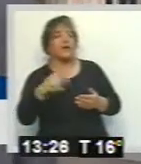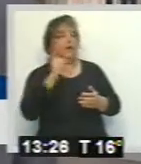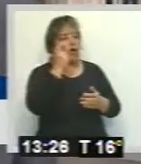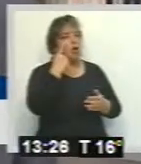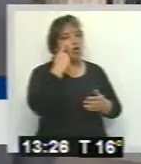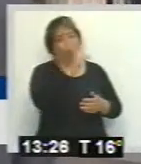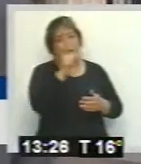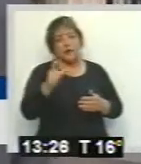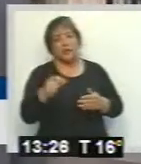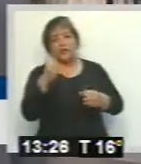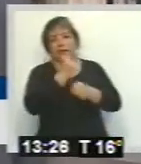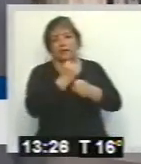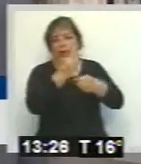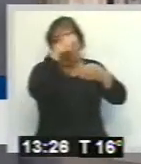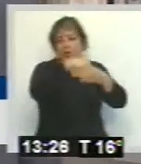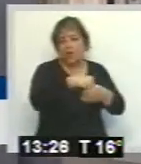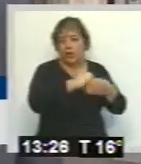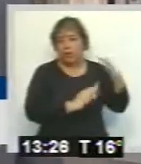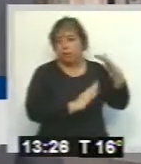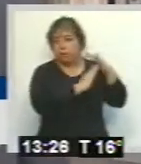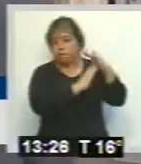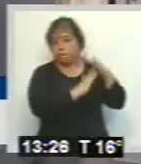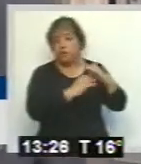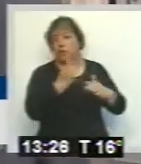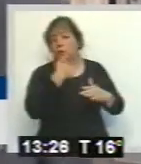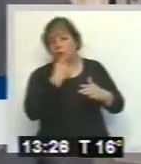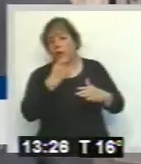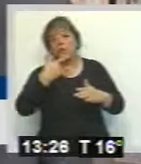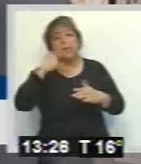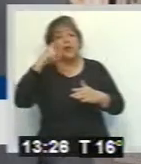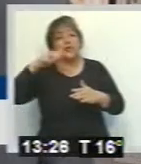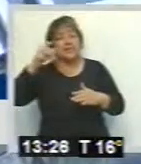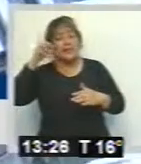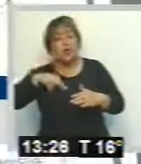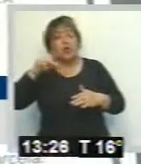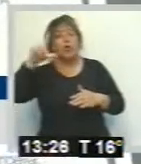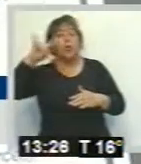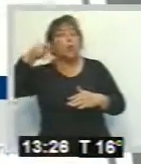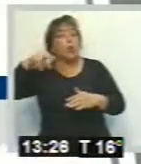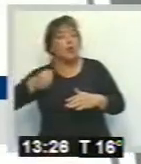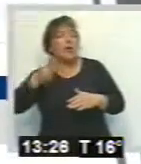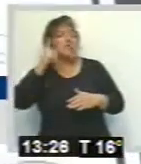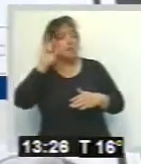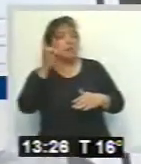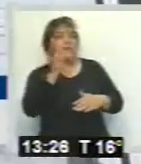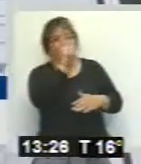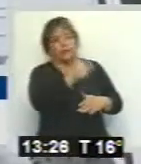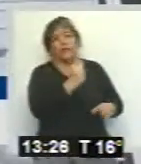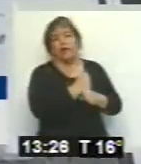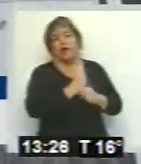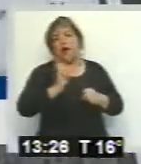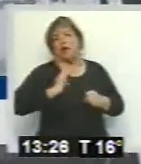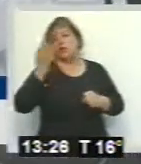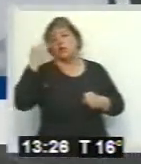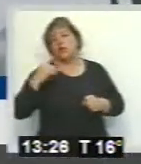funcionarios del IPB y por dentro, y en el caso, por ejemplo, de Simón Luna, sé que es un trabajador histórico del IPB, es un ingeniero